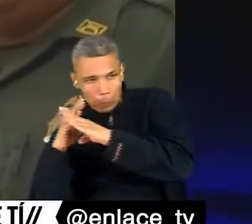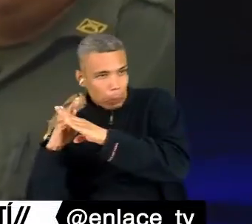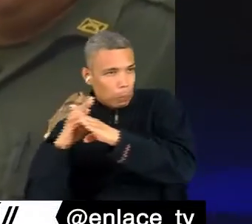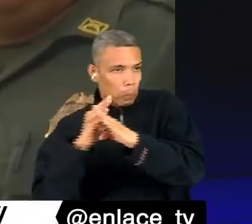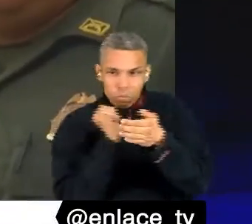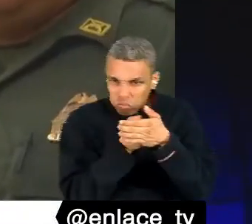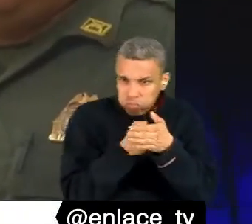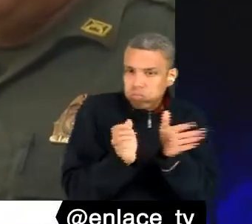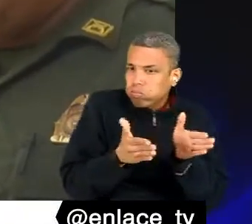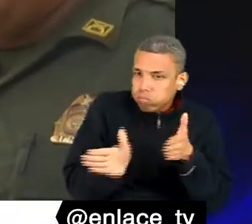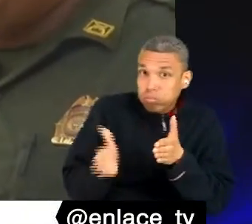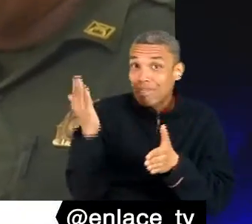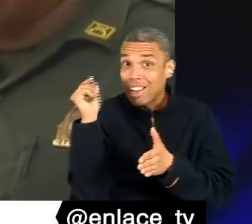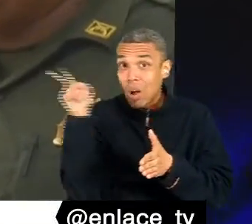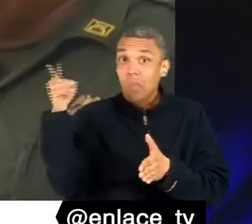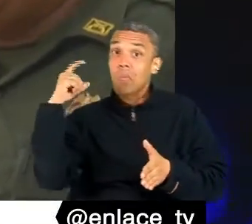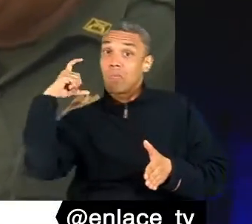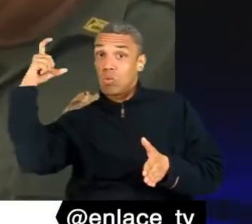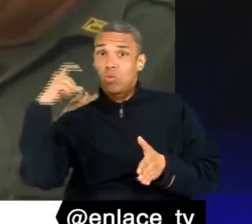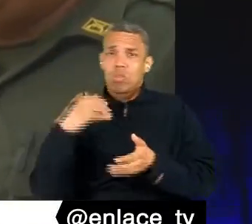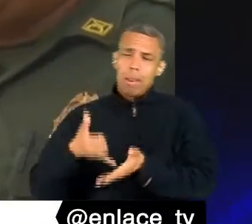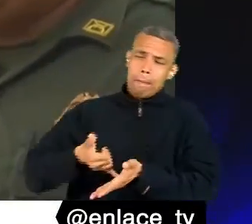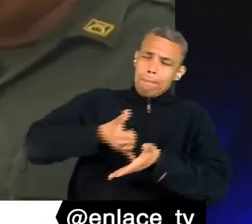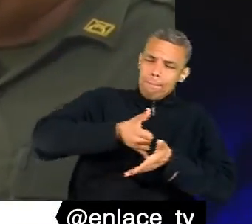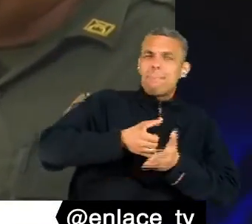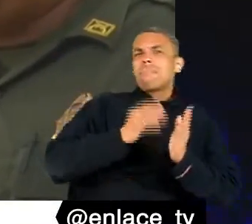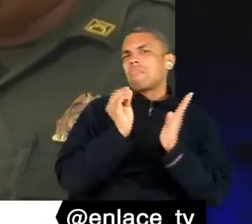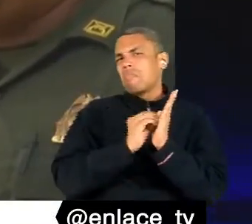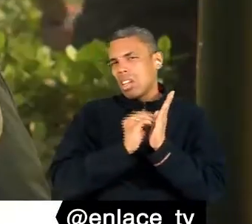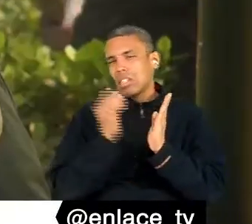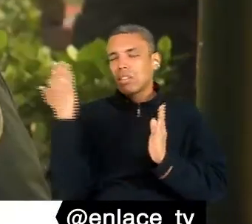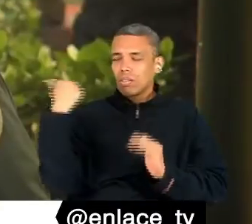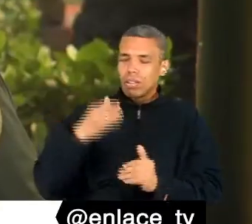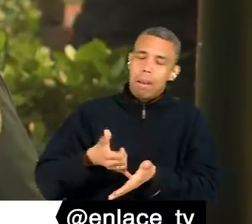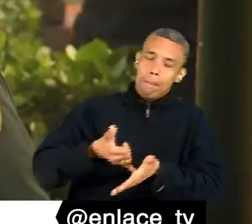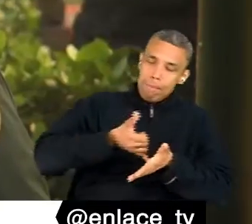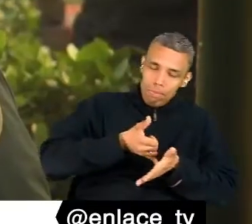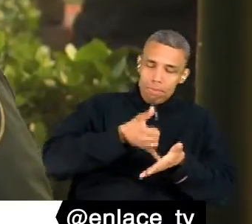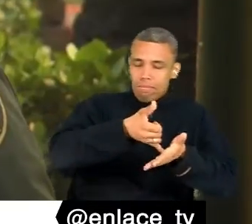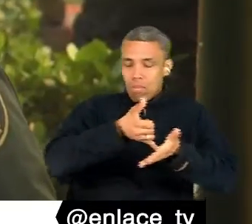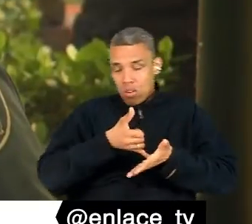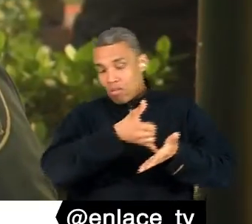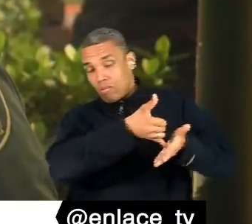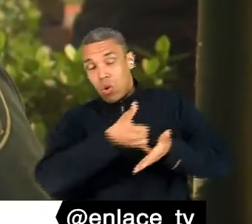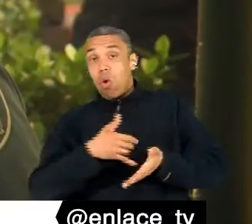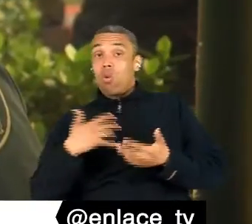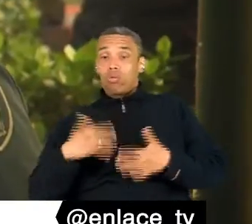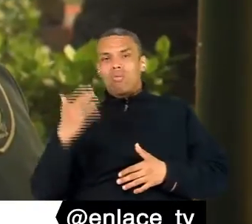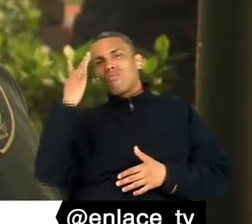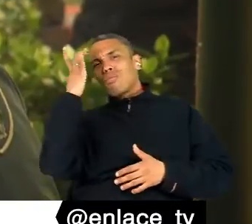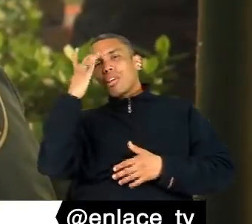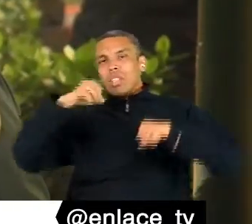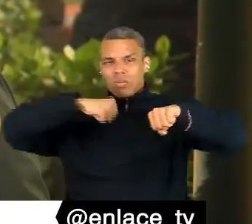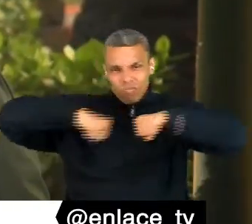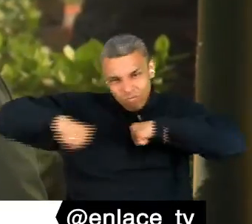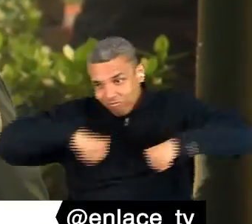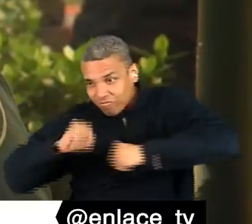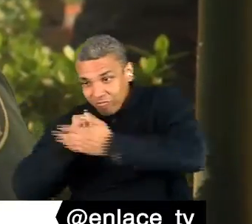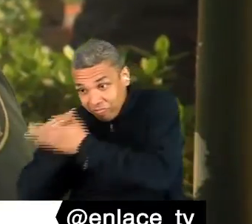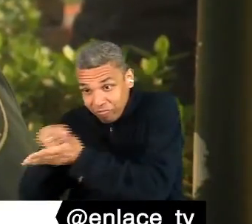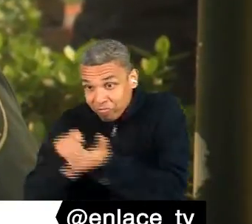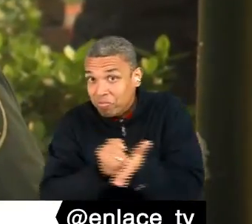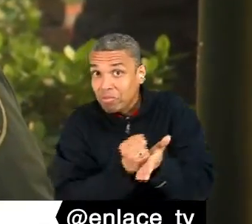fui postulado a premios y la verdad pues es algo que se realza el trabajo que uno tiene ante